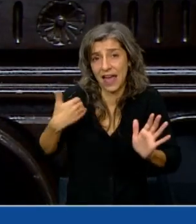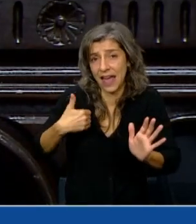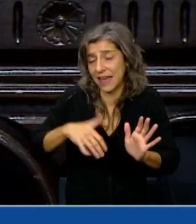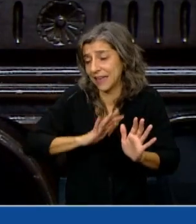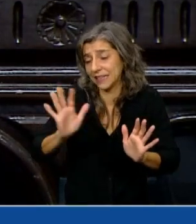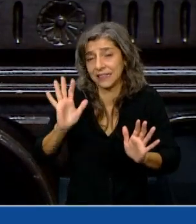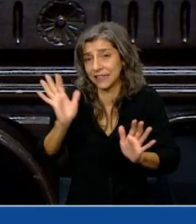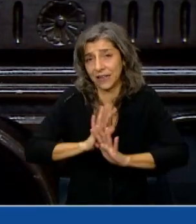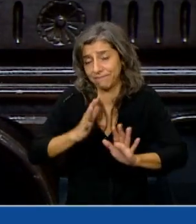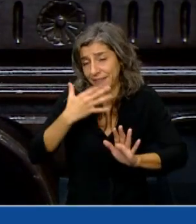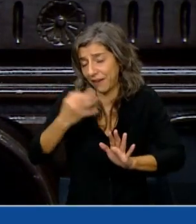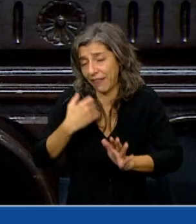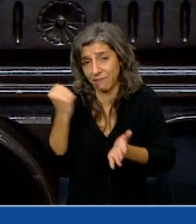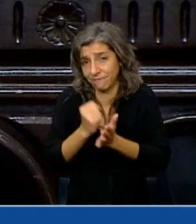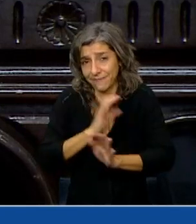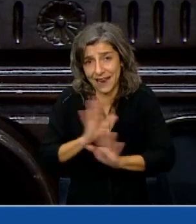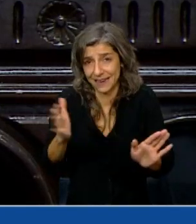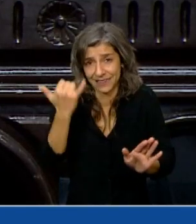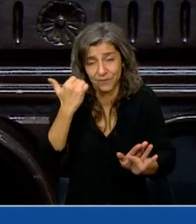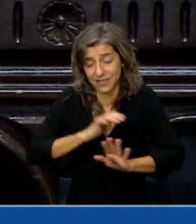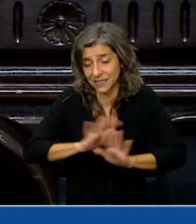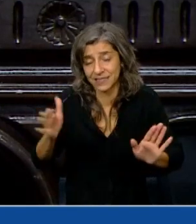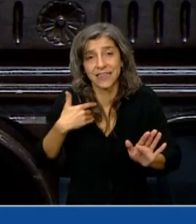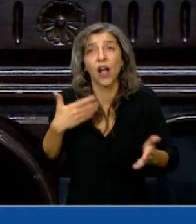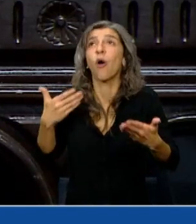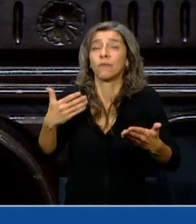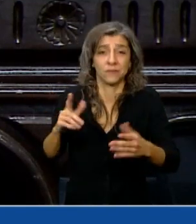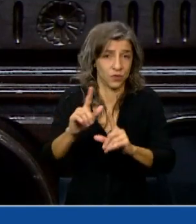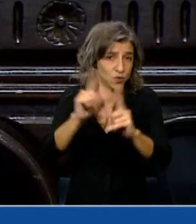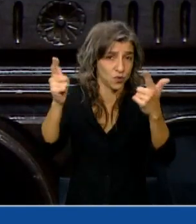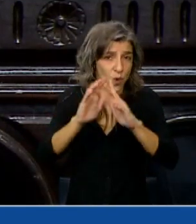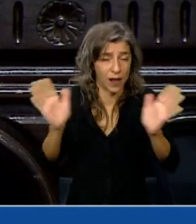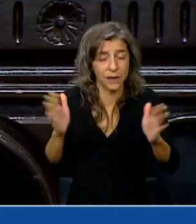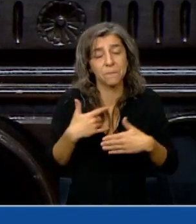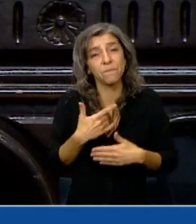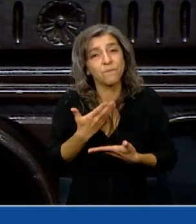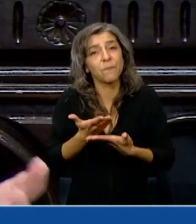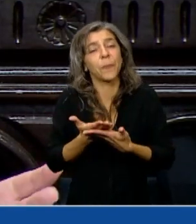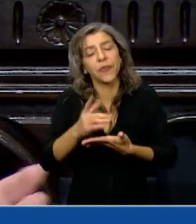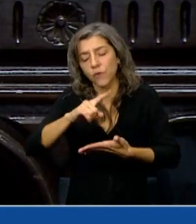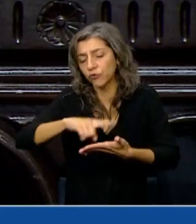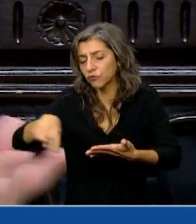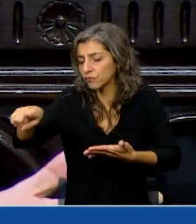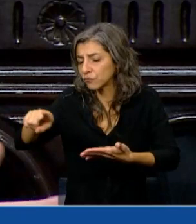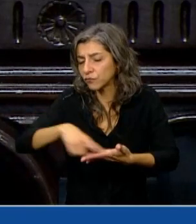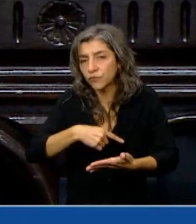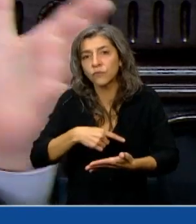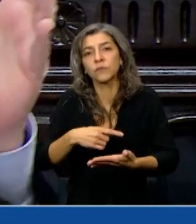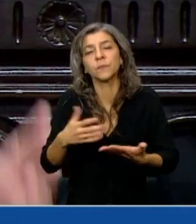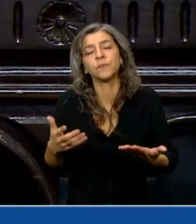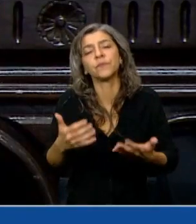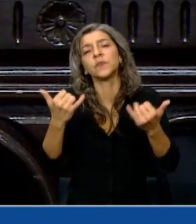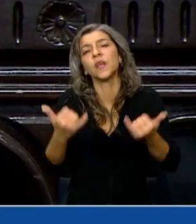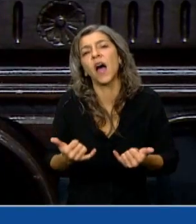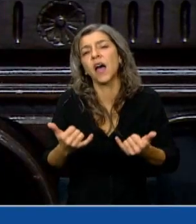jubilaciones no tiene parangón. Entonces, nosotros lo que pedimos de una derogación lisa y llana, podría tirar